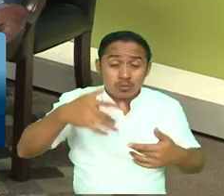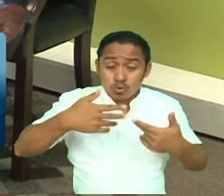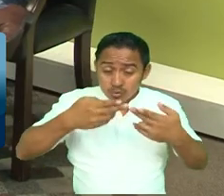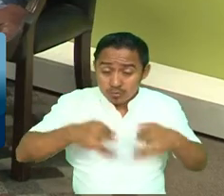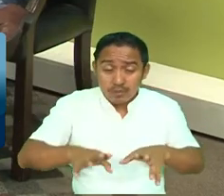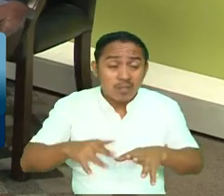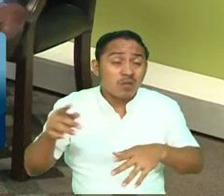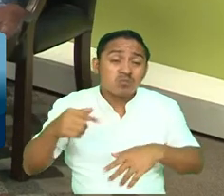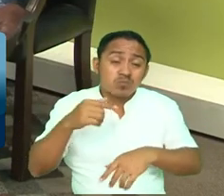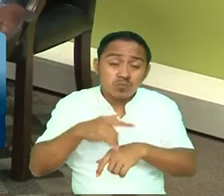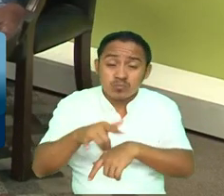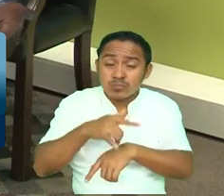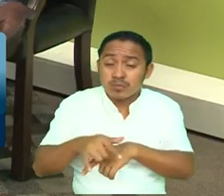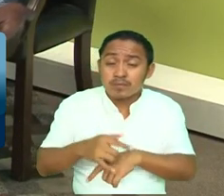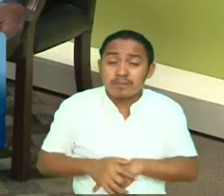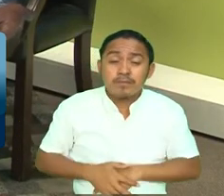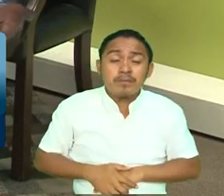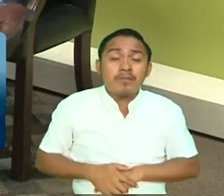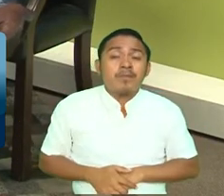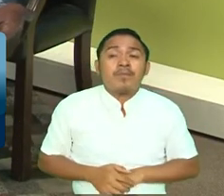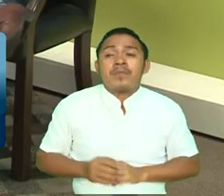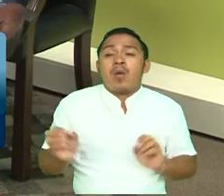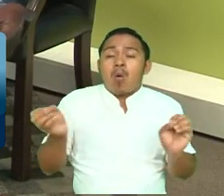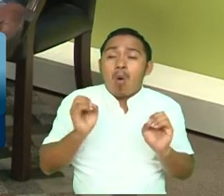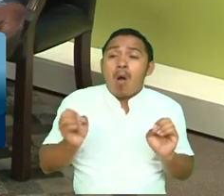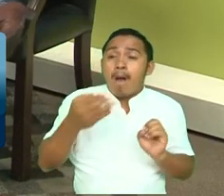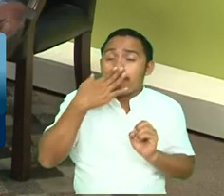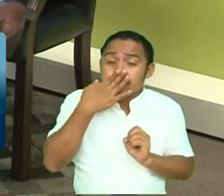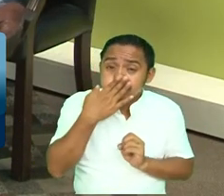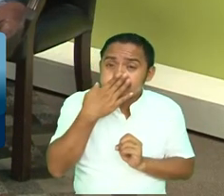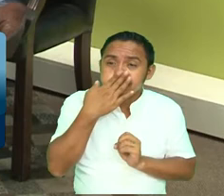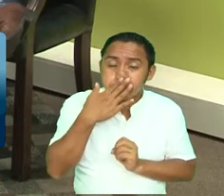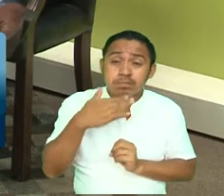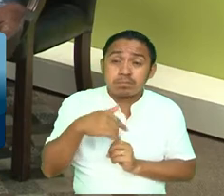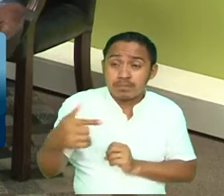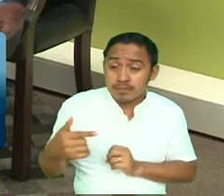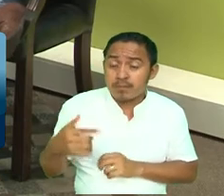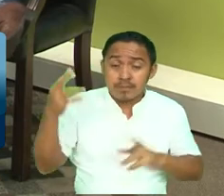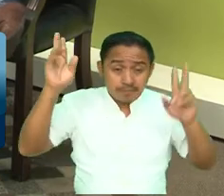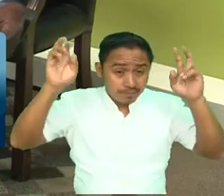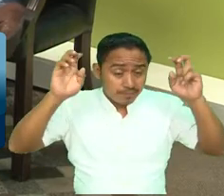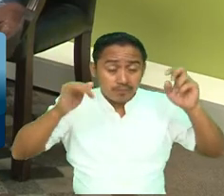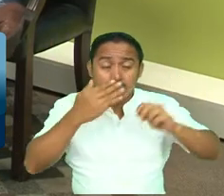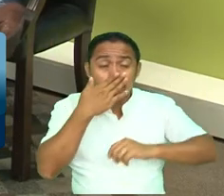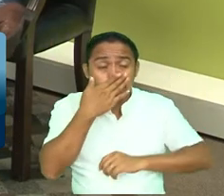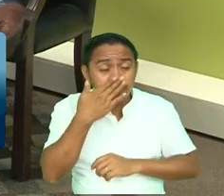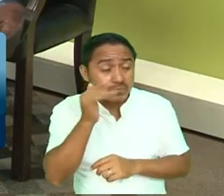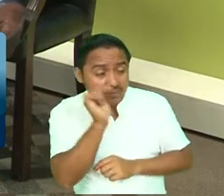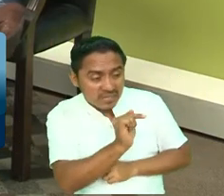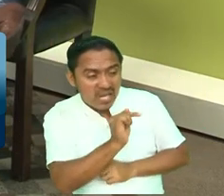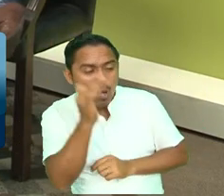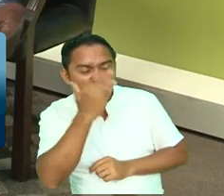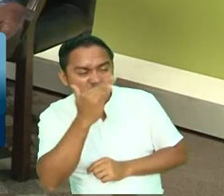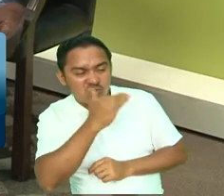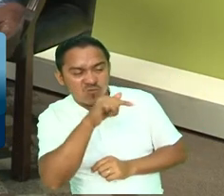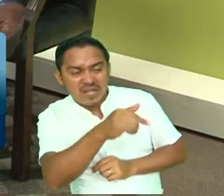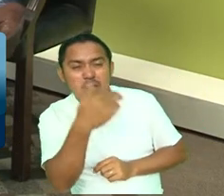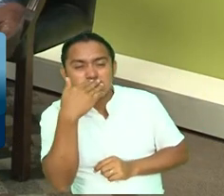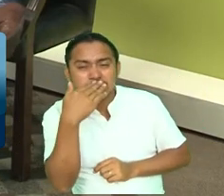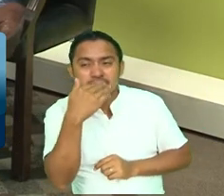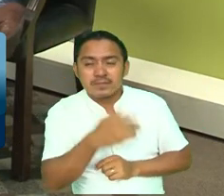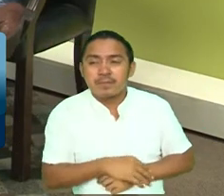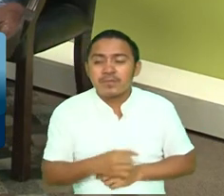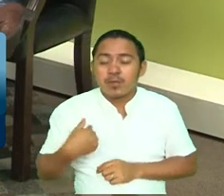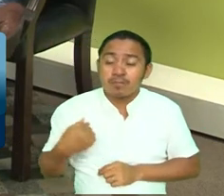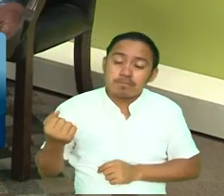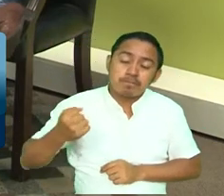ellos buscan la atención médica. O cuando viene el bullying, que es lo que volvemos al tema del bullying. Cuando es una persona que solo levanta